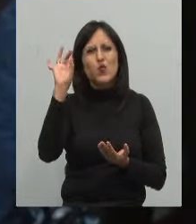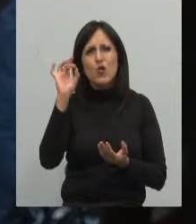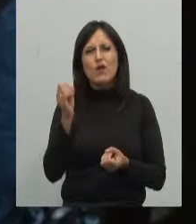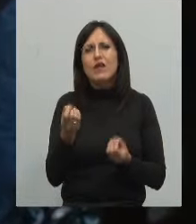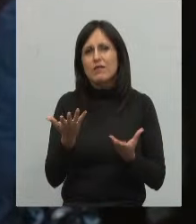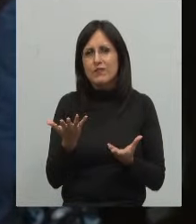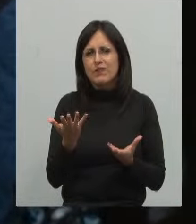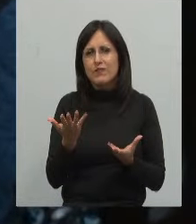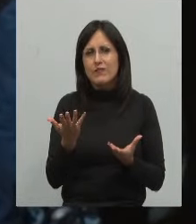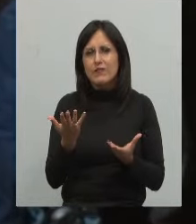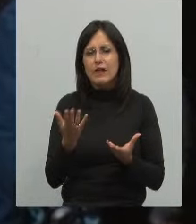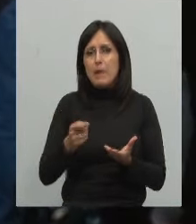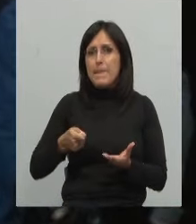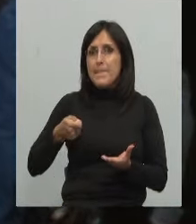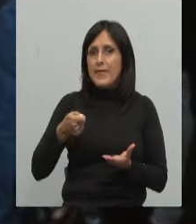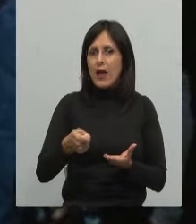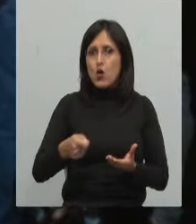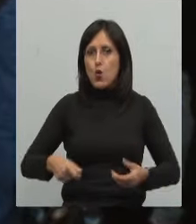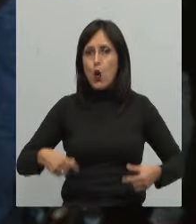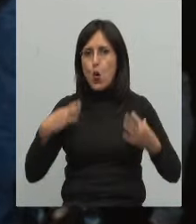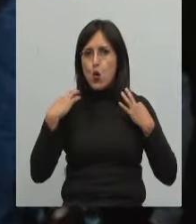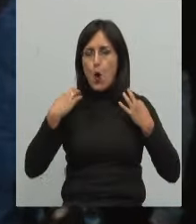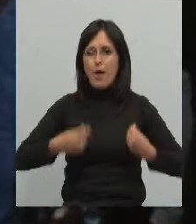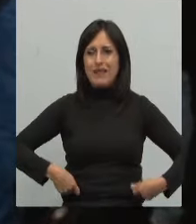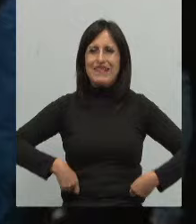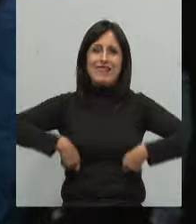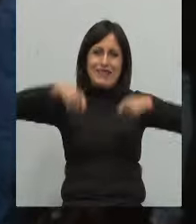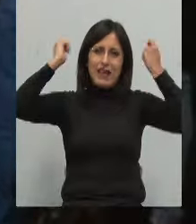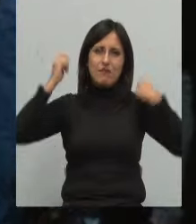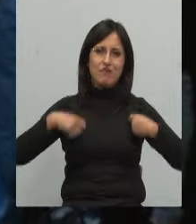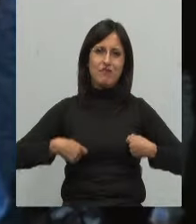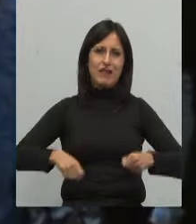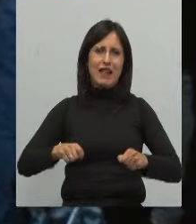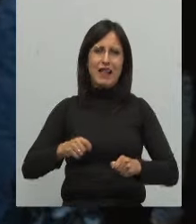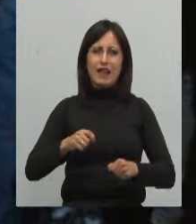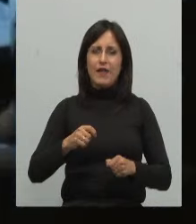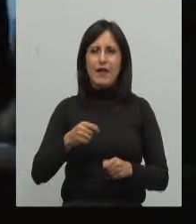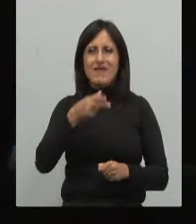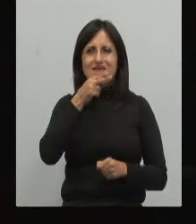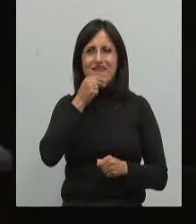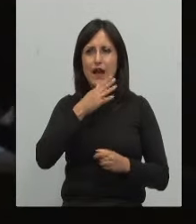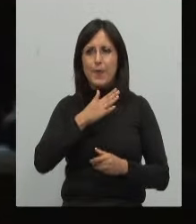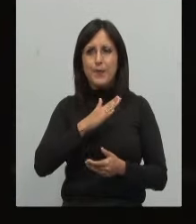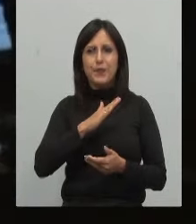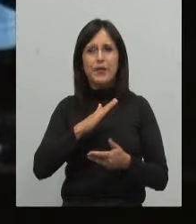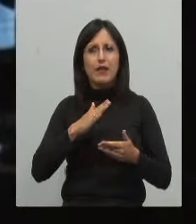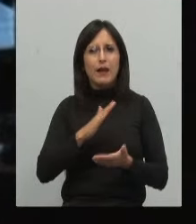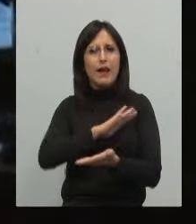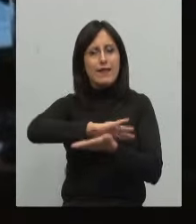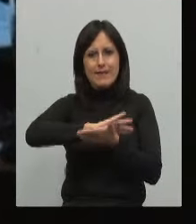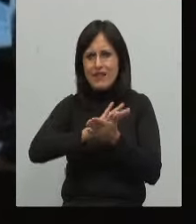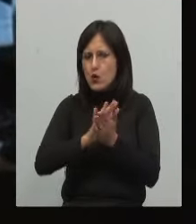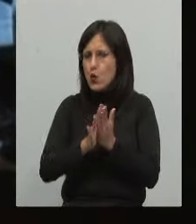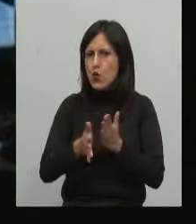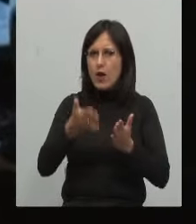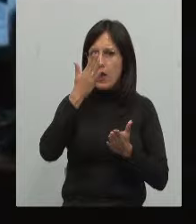solamente con zapatillas y matarlo de la forma en que lo mataron, no sé si se pueden llamar seres humanos. Sobre